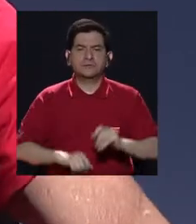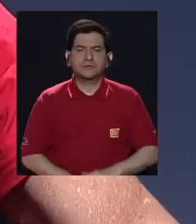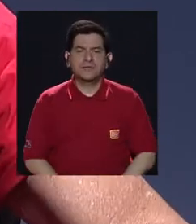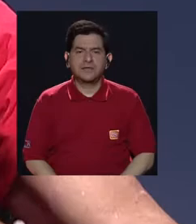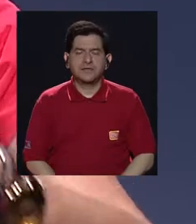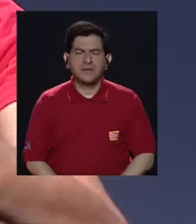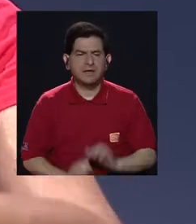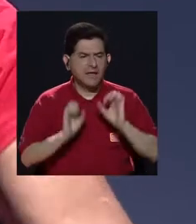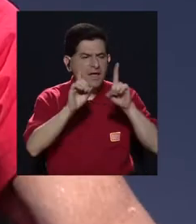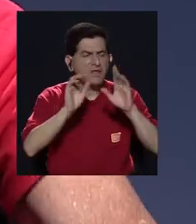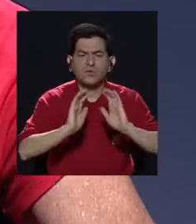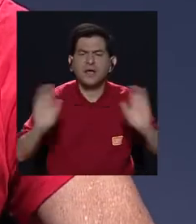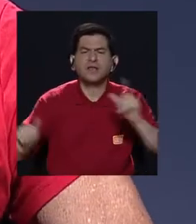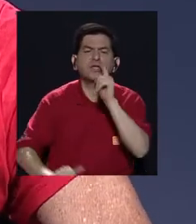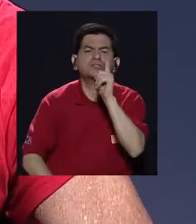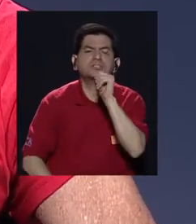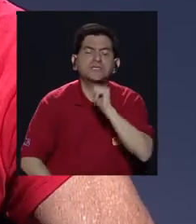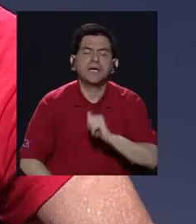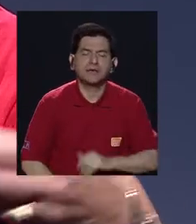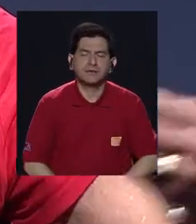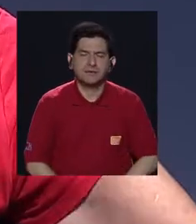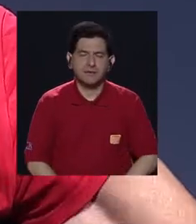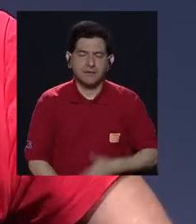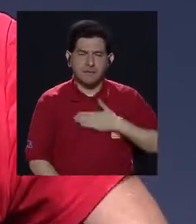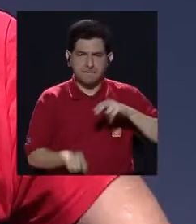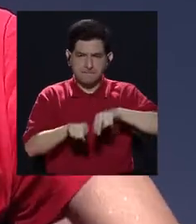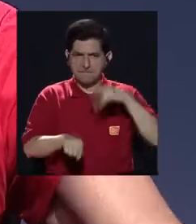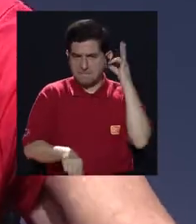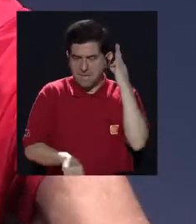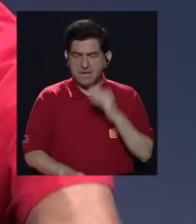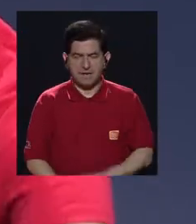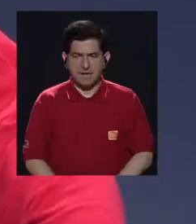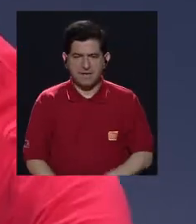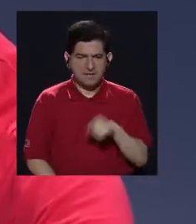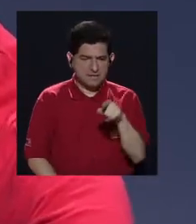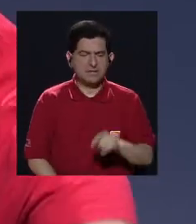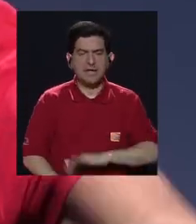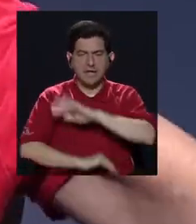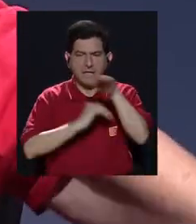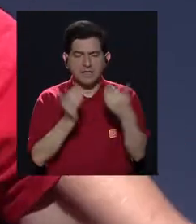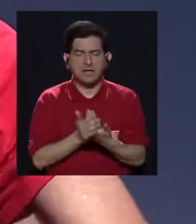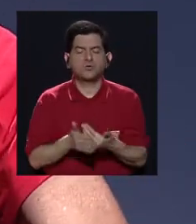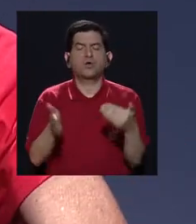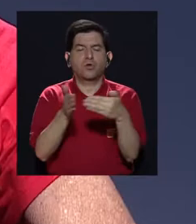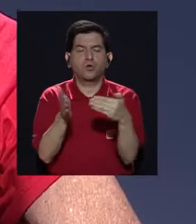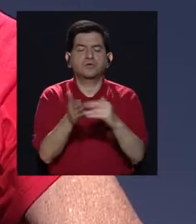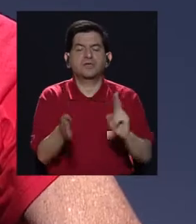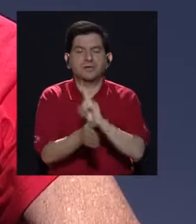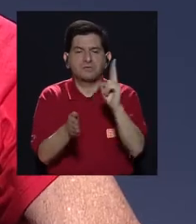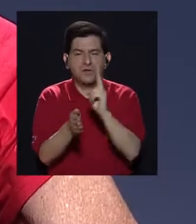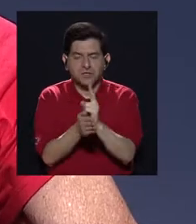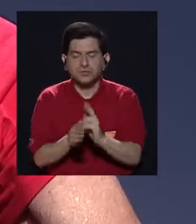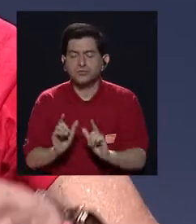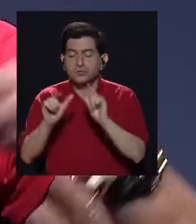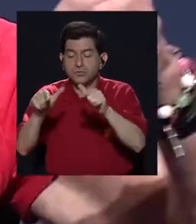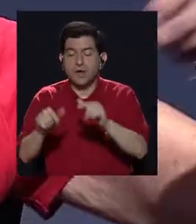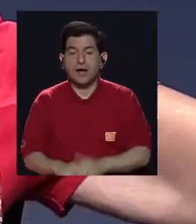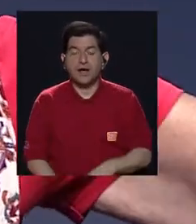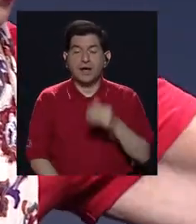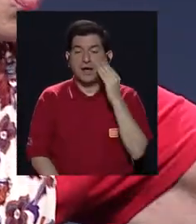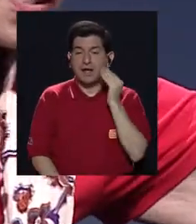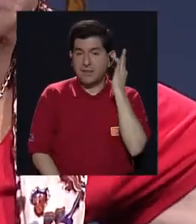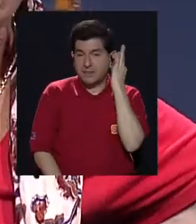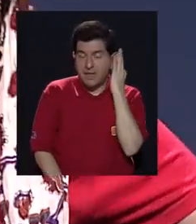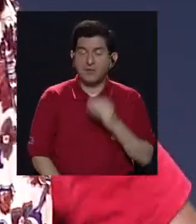porque quien educa a los chiquillos porque mi nieta va y echa todo en el reciclaje y porque de